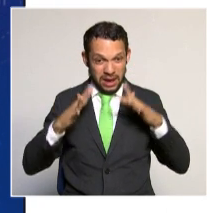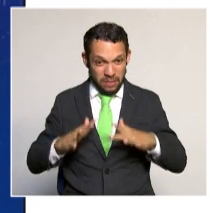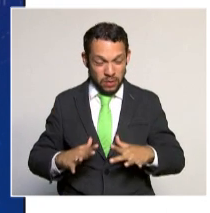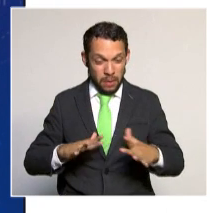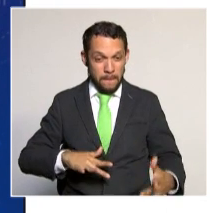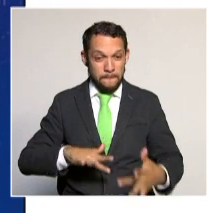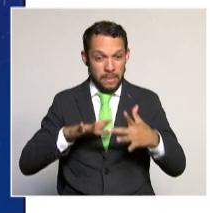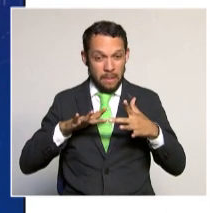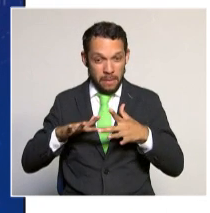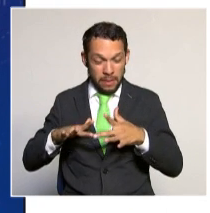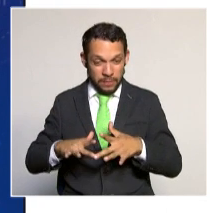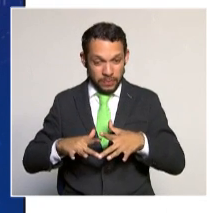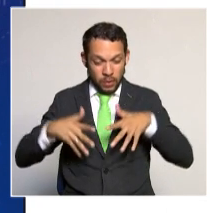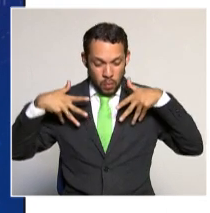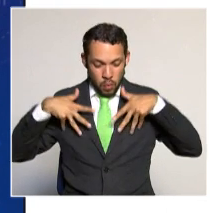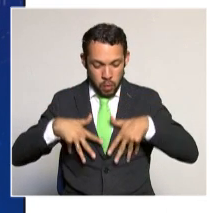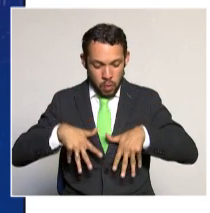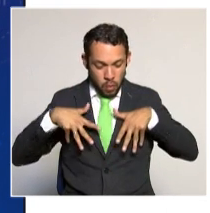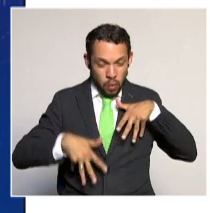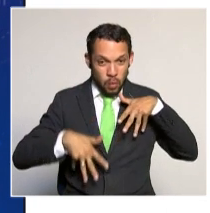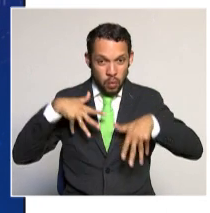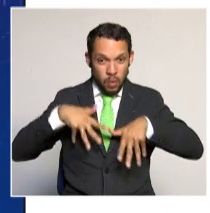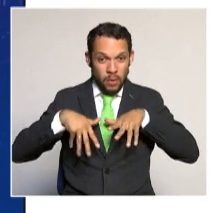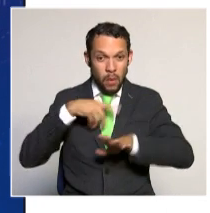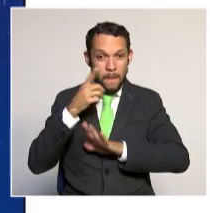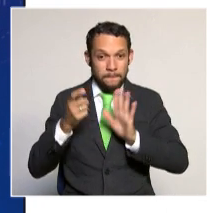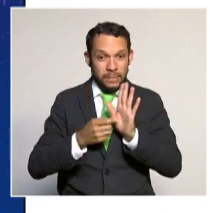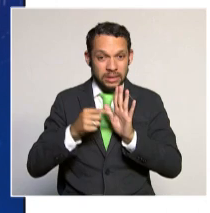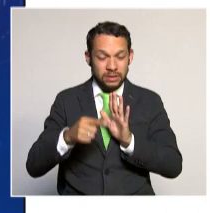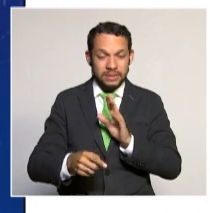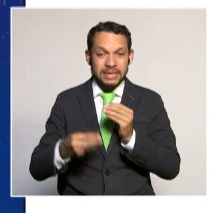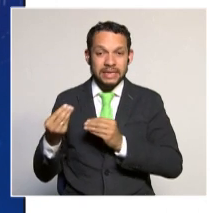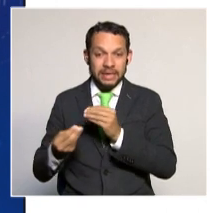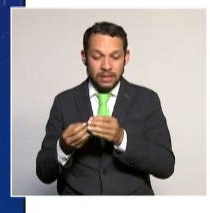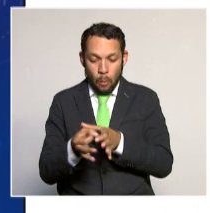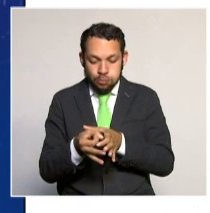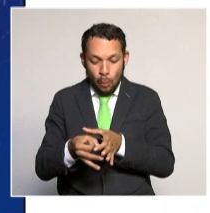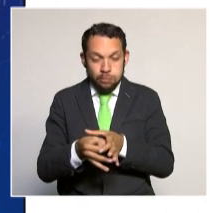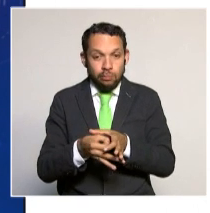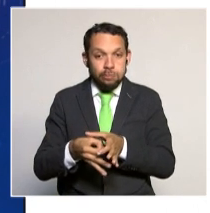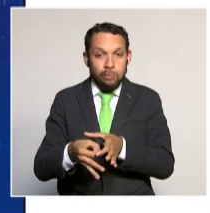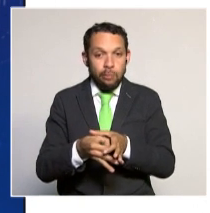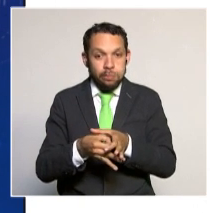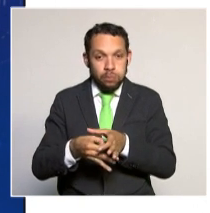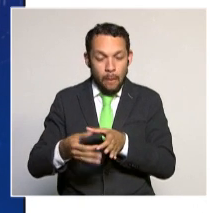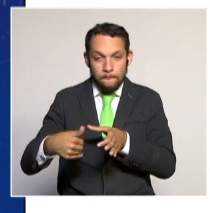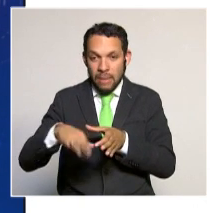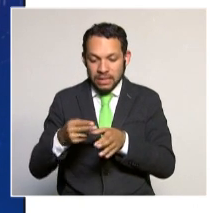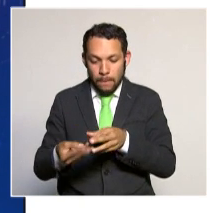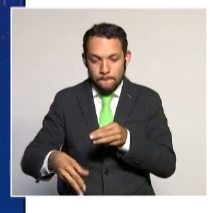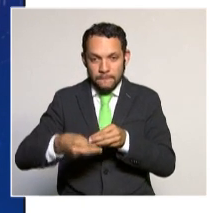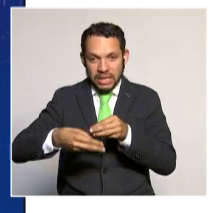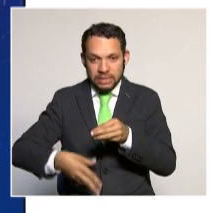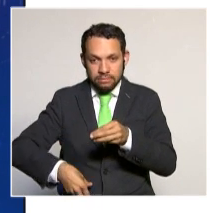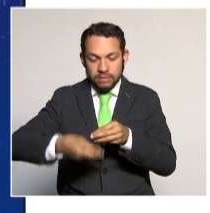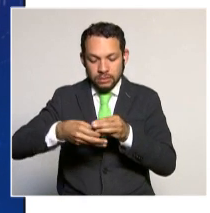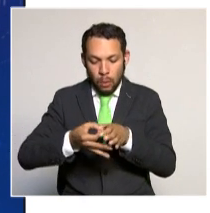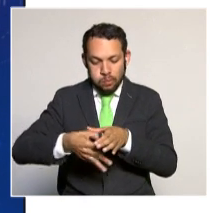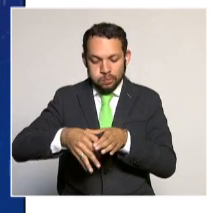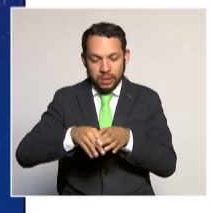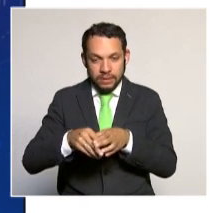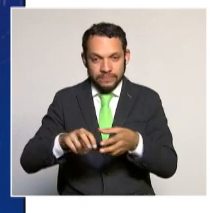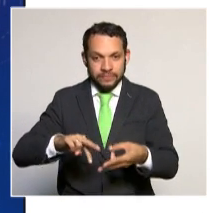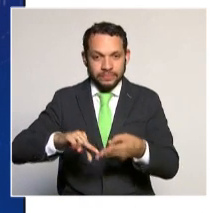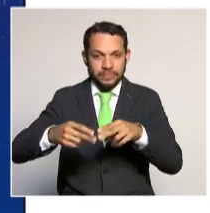requieren propagarla a través de los axones, este beta-amiloide condensado en ese lugar altera la